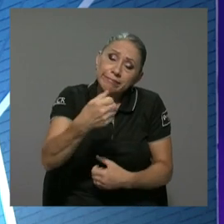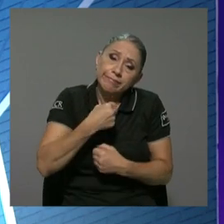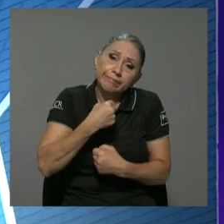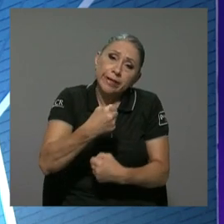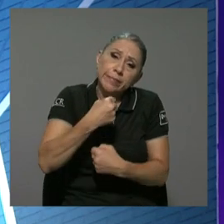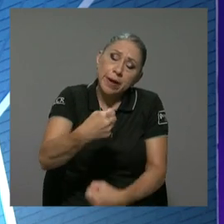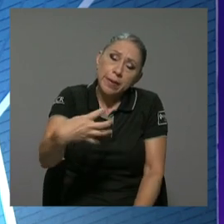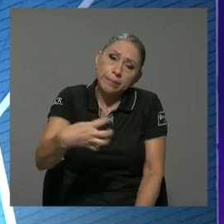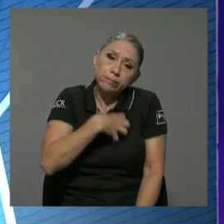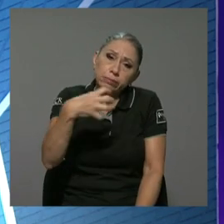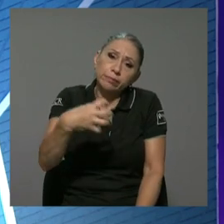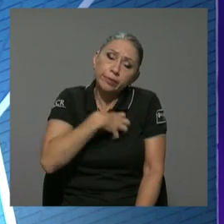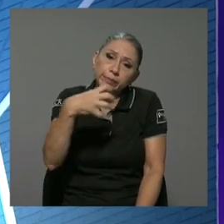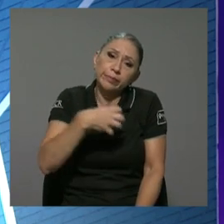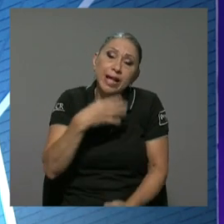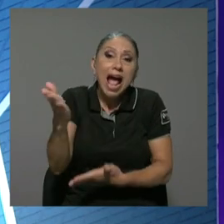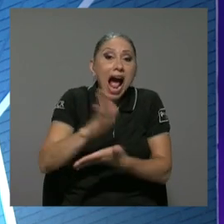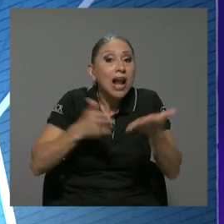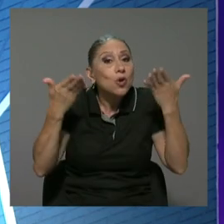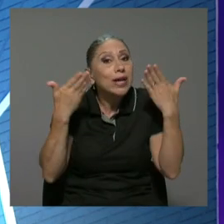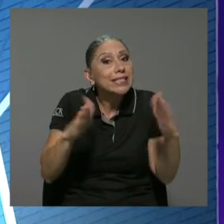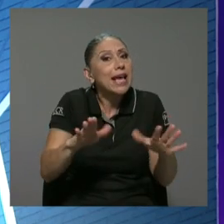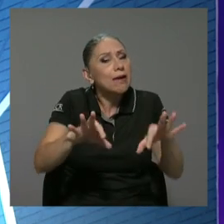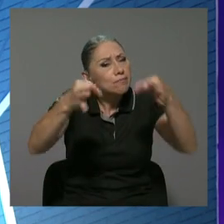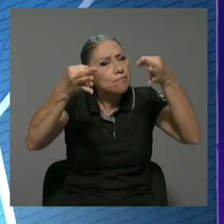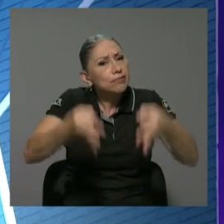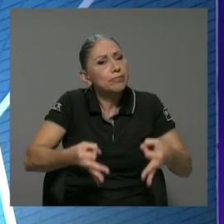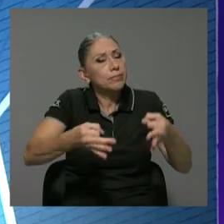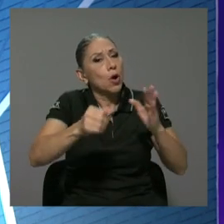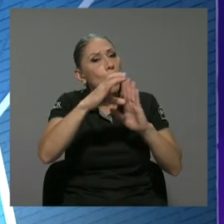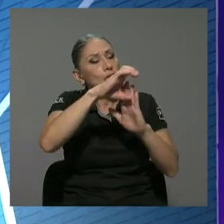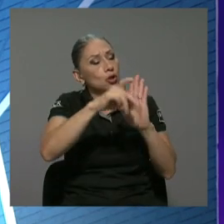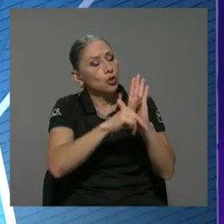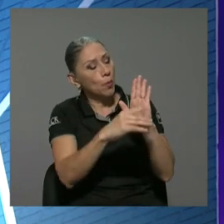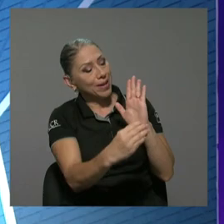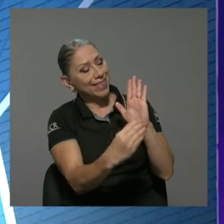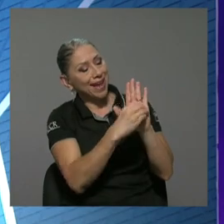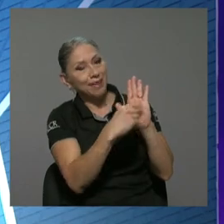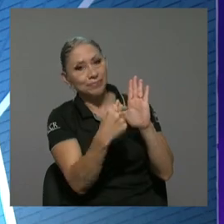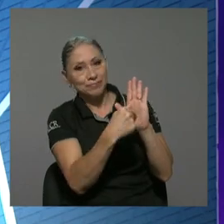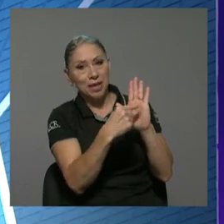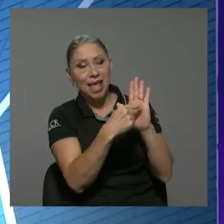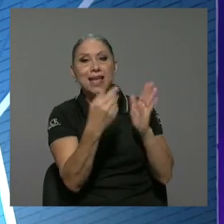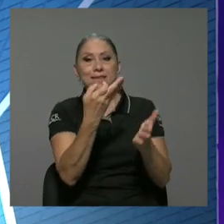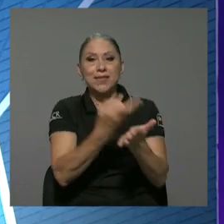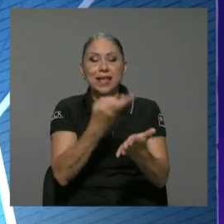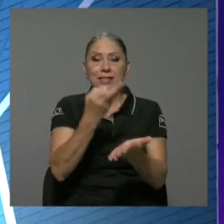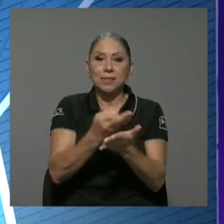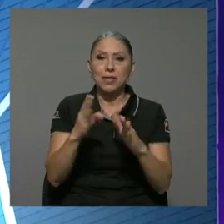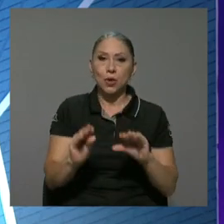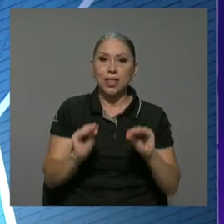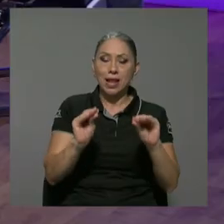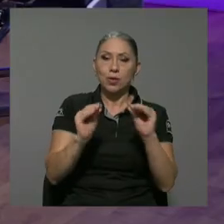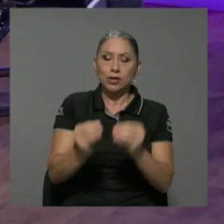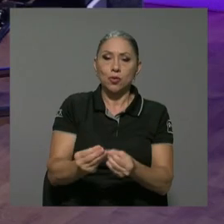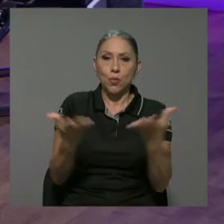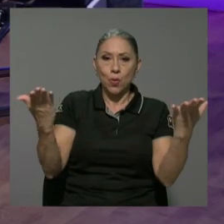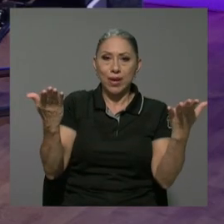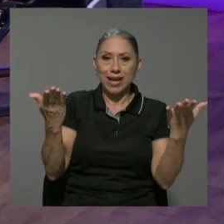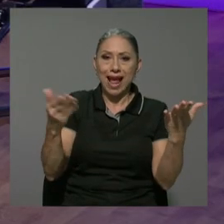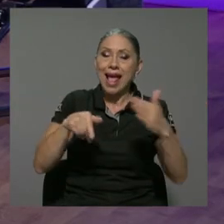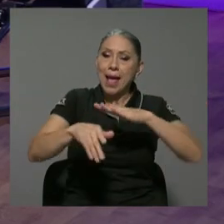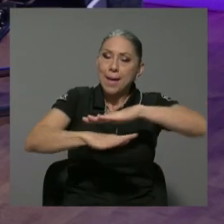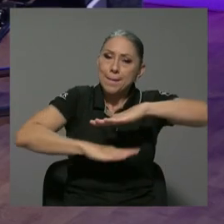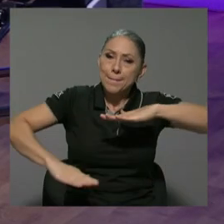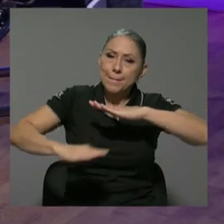que constitucionalmente está garantizado, como es el financiamiento de la educación pública, pilar